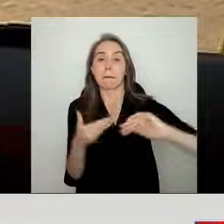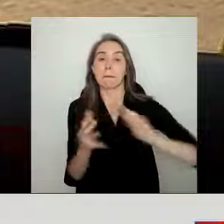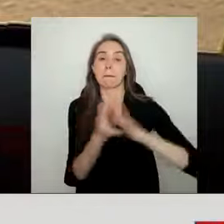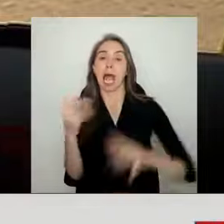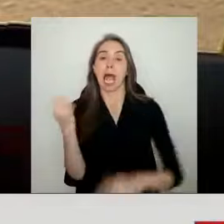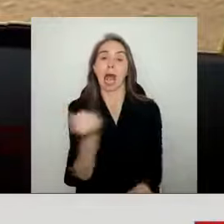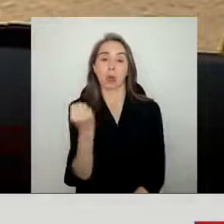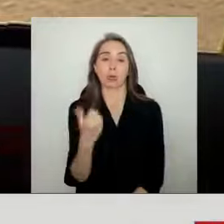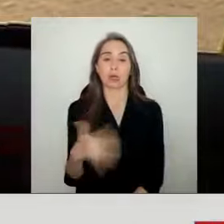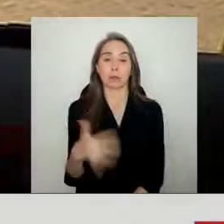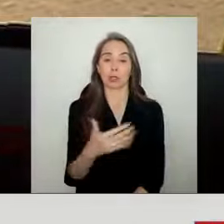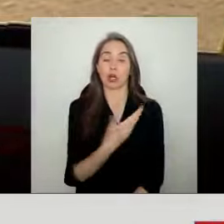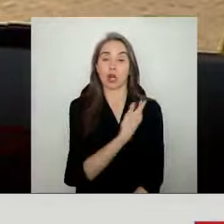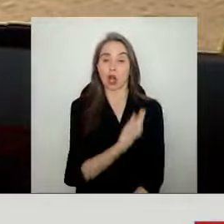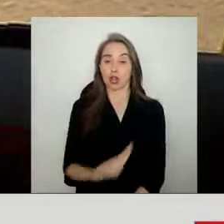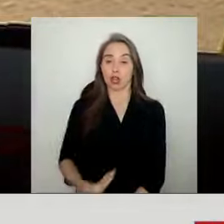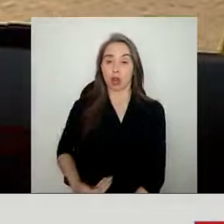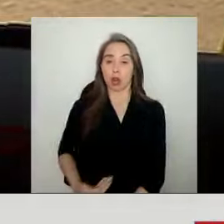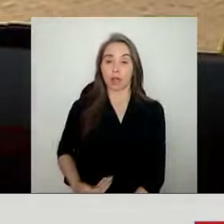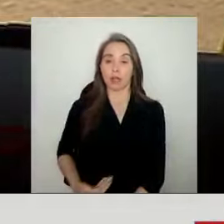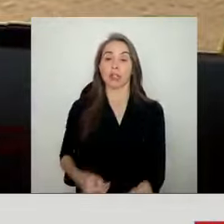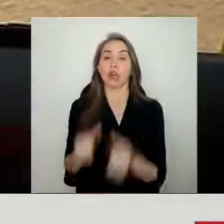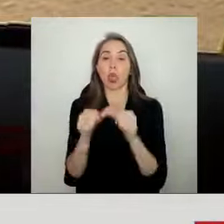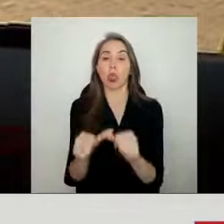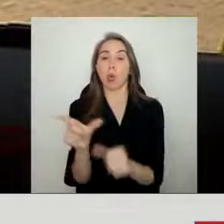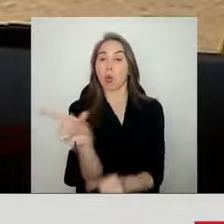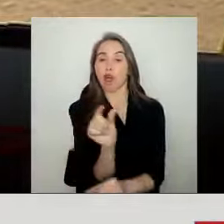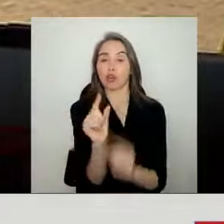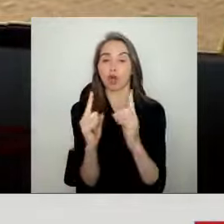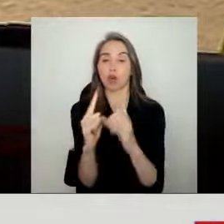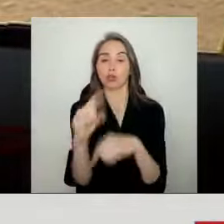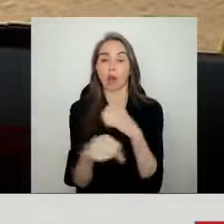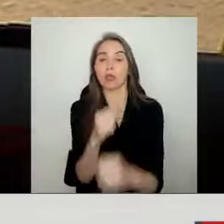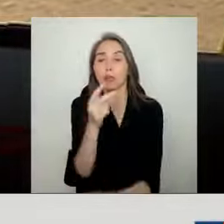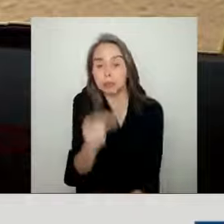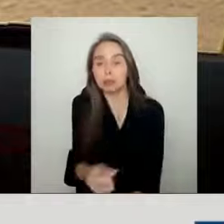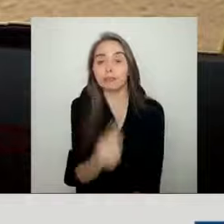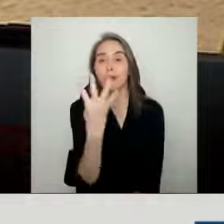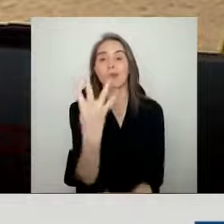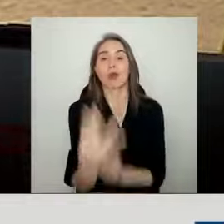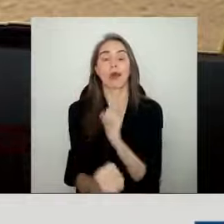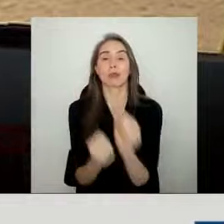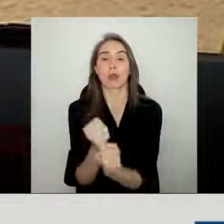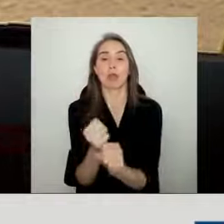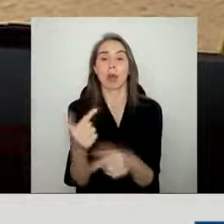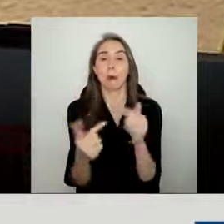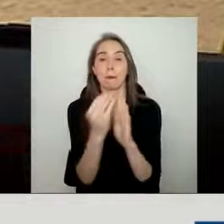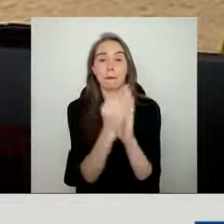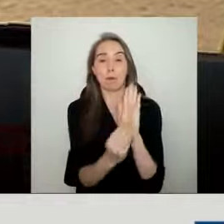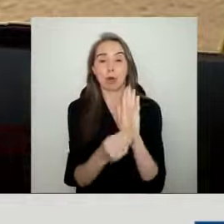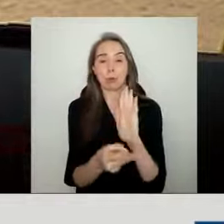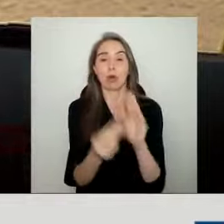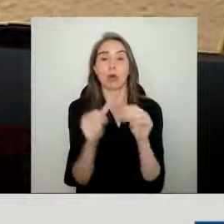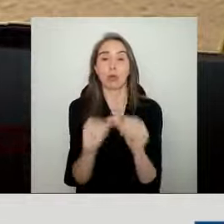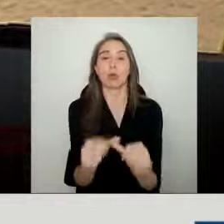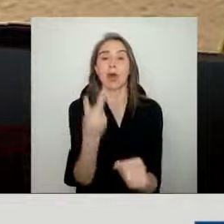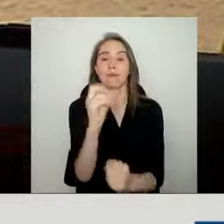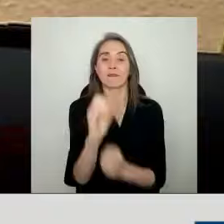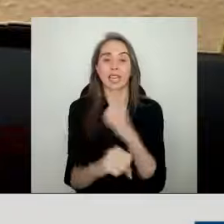los gobiernos son demasiado cortos su señoría demasiado cortos duran 4 años las políticas públicas 20 30 15 años o más